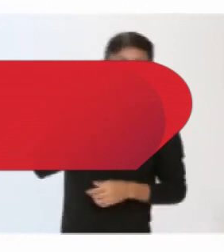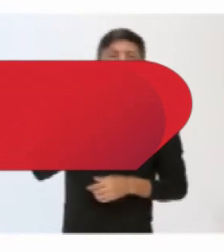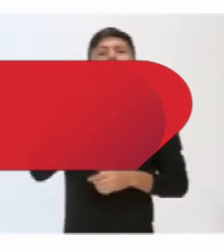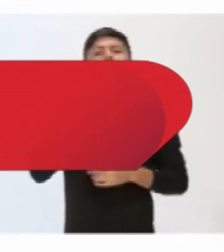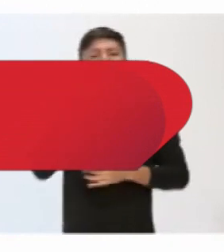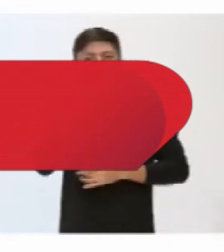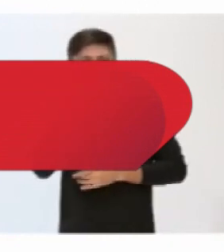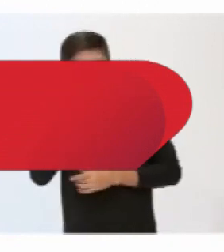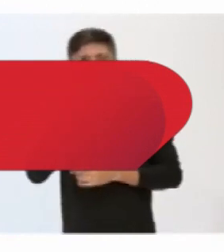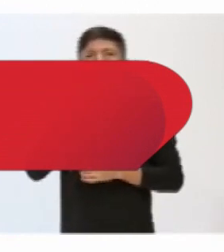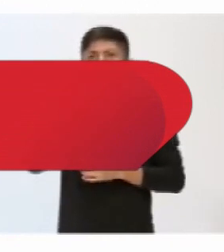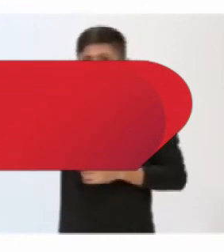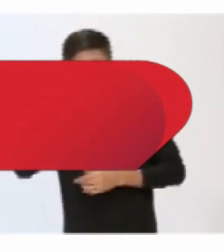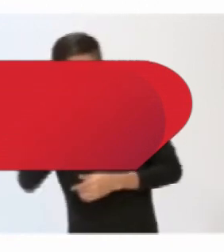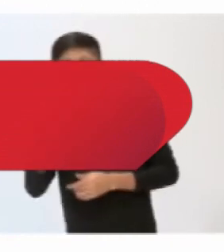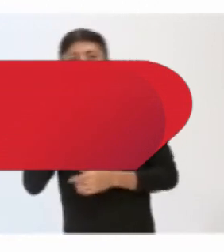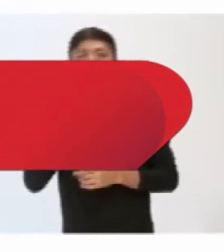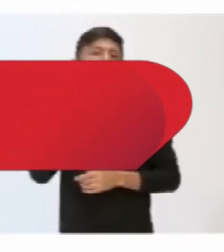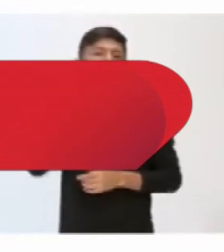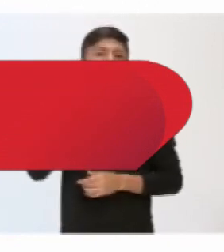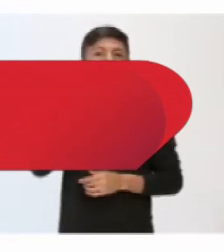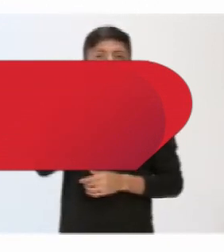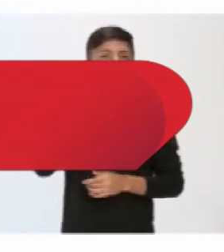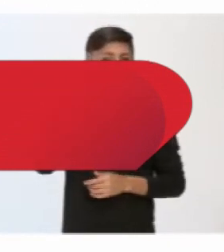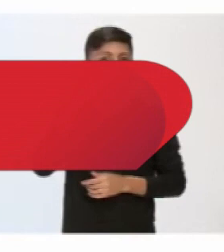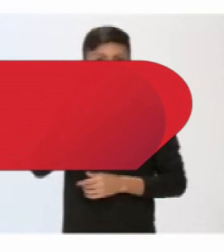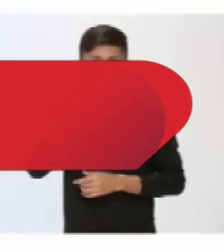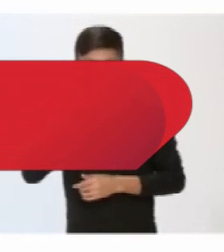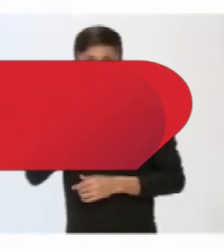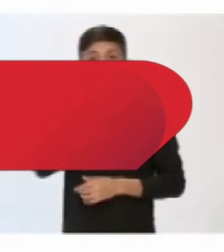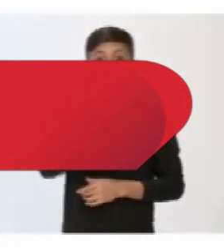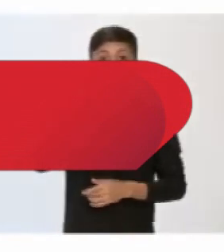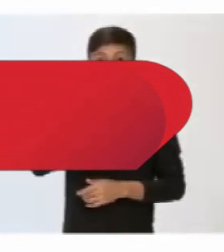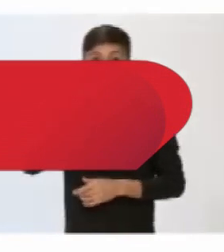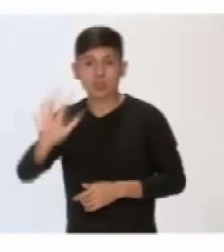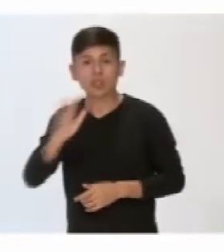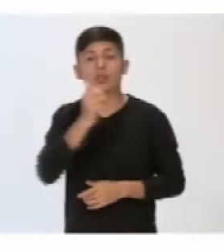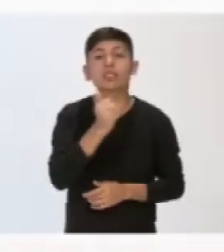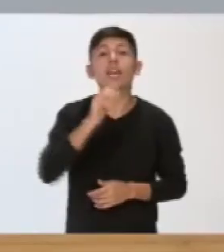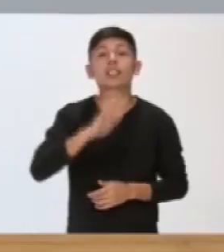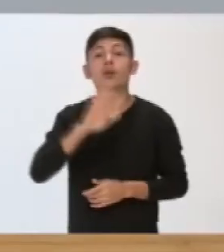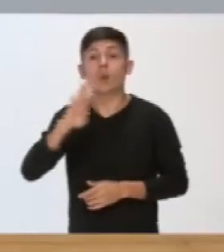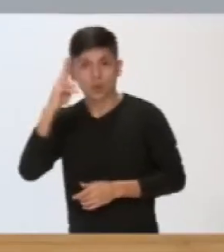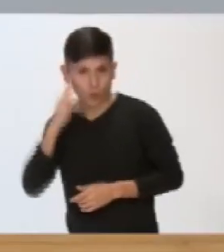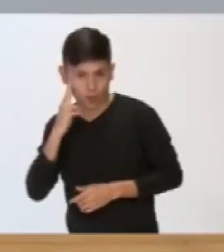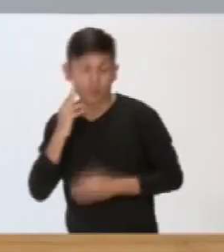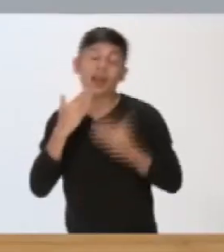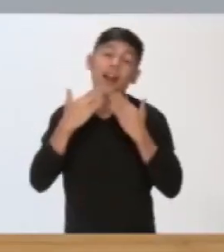gusto o pérdida del olfato, consultar al 0800 555 6549.